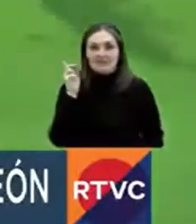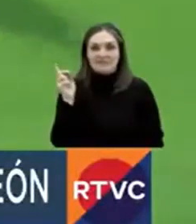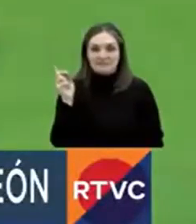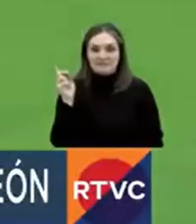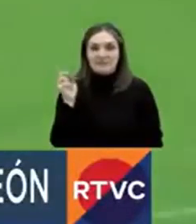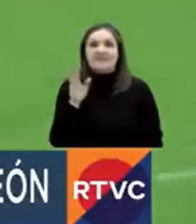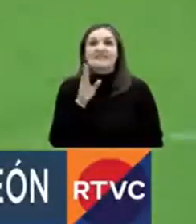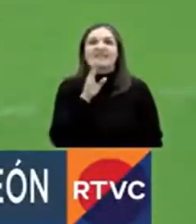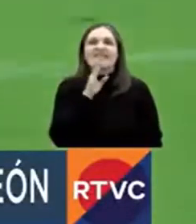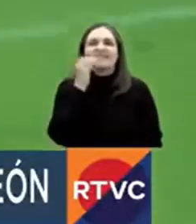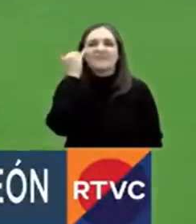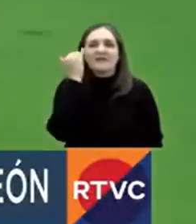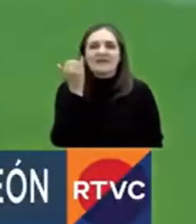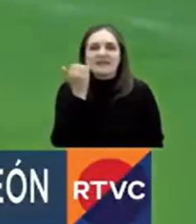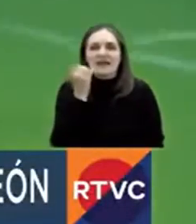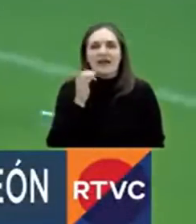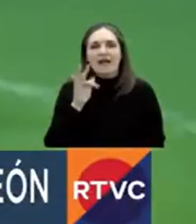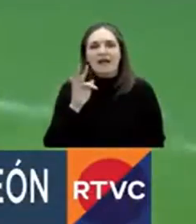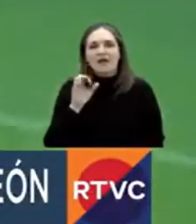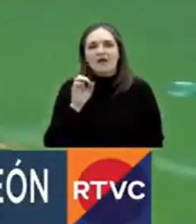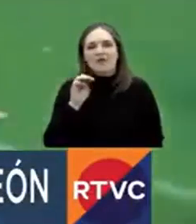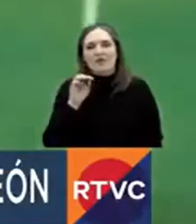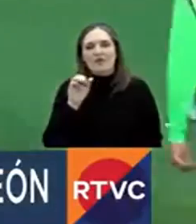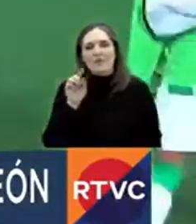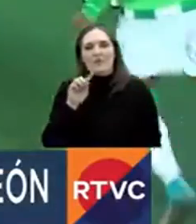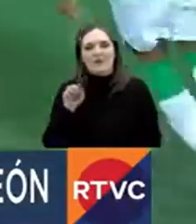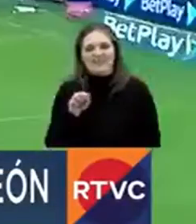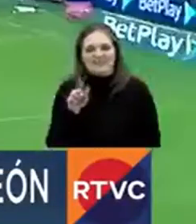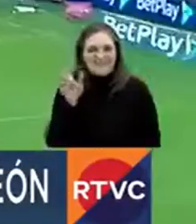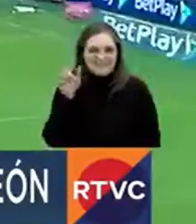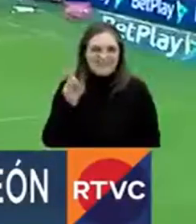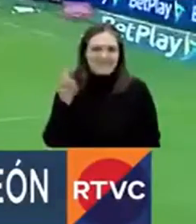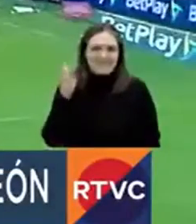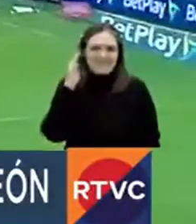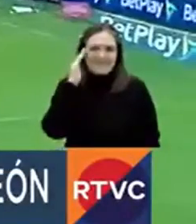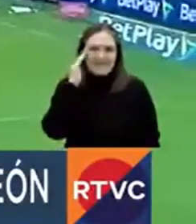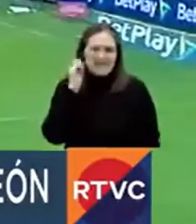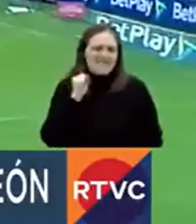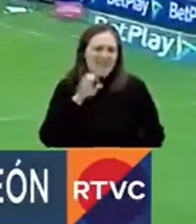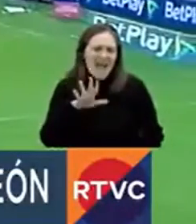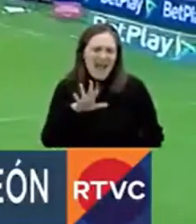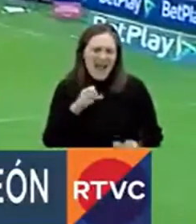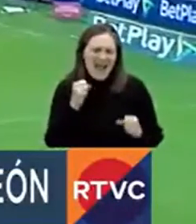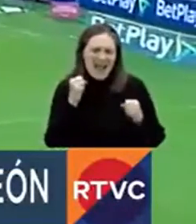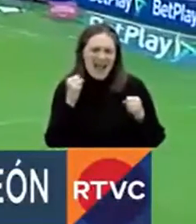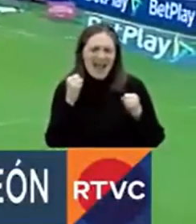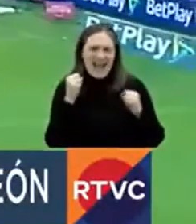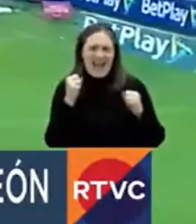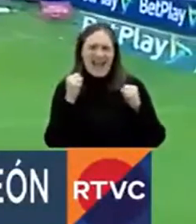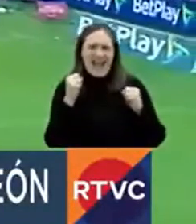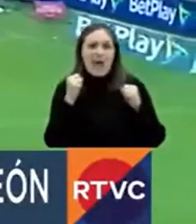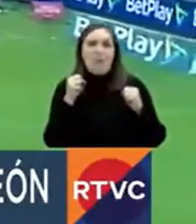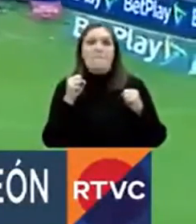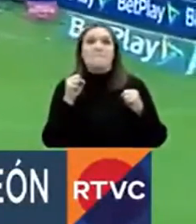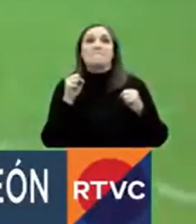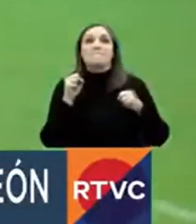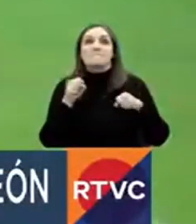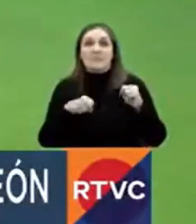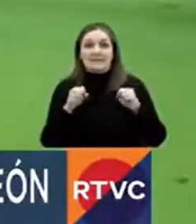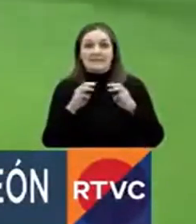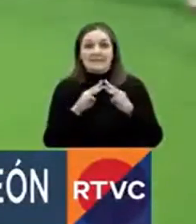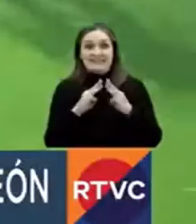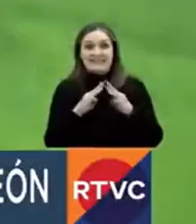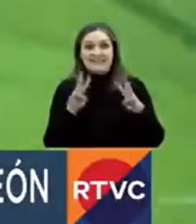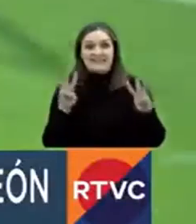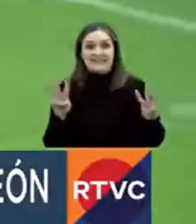viene quién, Tomás Ángel, por supuesto, la euforia, la emoción de saber que nuevamente Nacional se ponía a emparejar